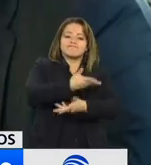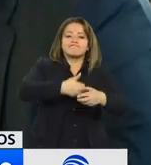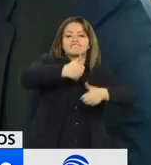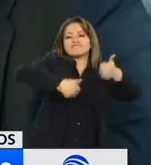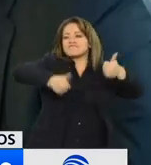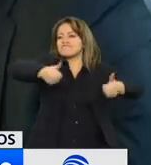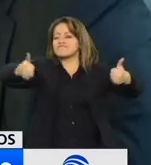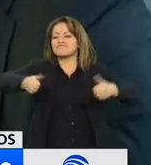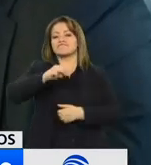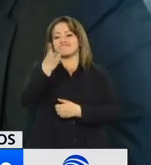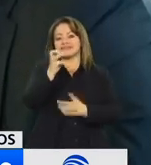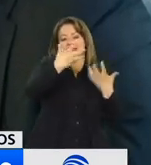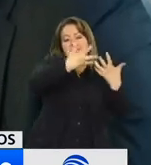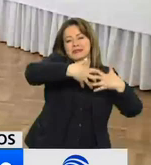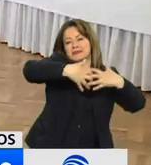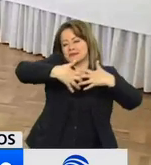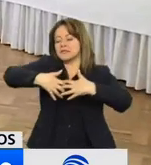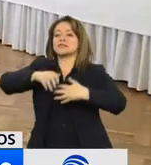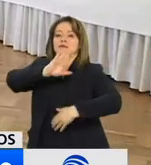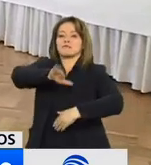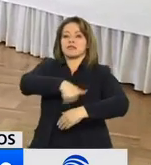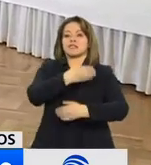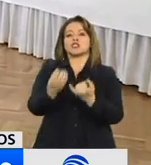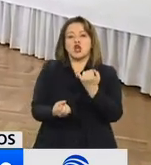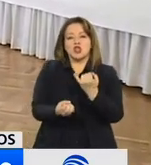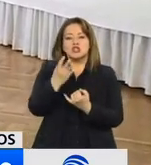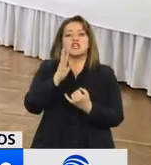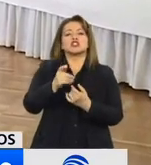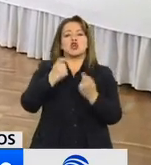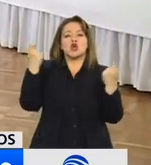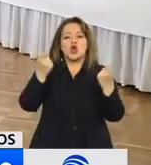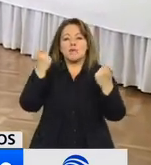los 30 gremios empresariales del país, el ministro de Industria y Comercio y la ministra de Trabajo.